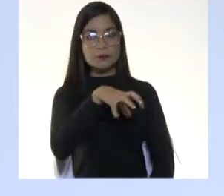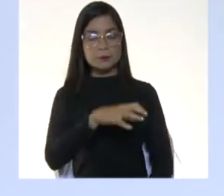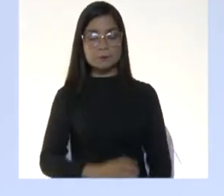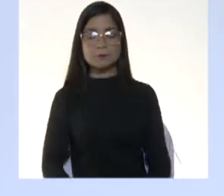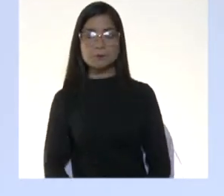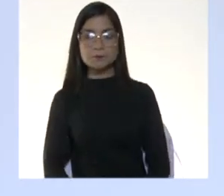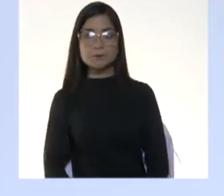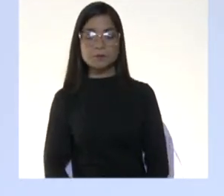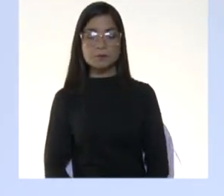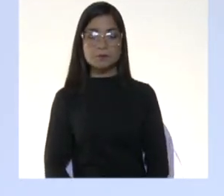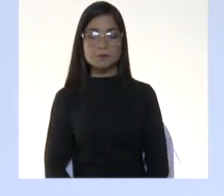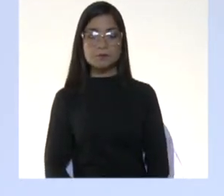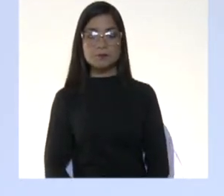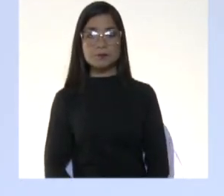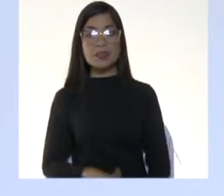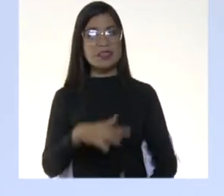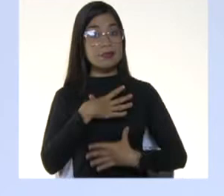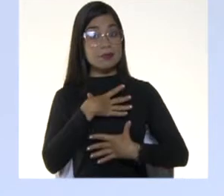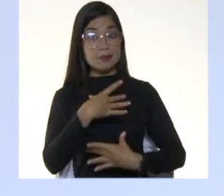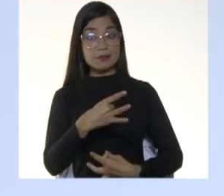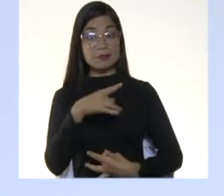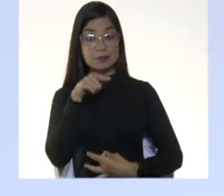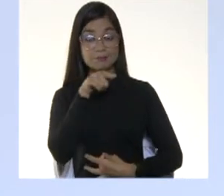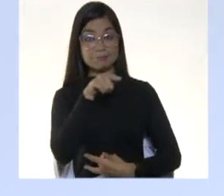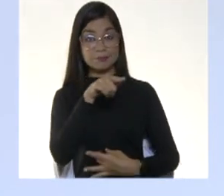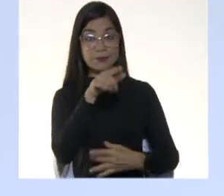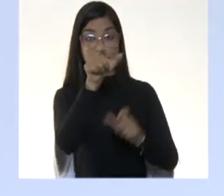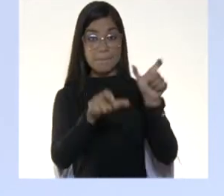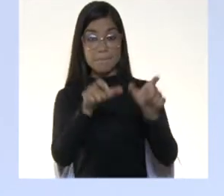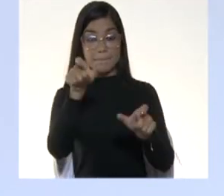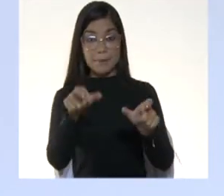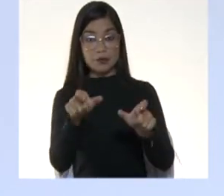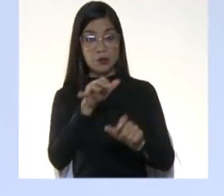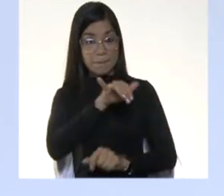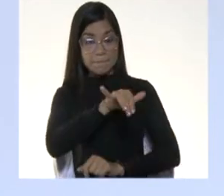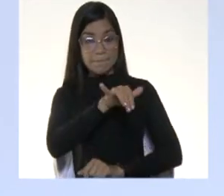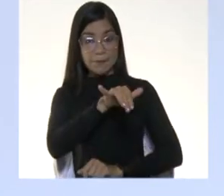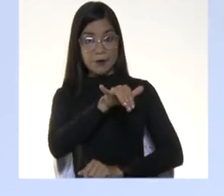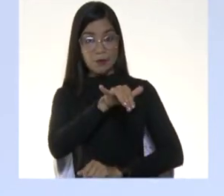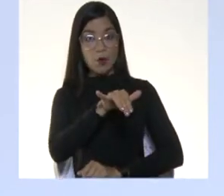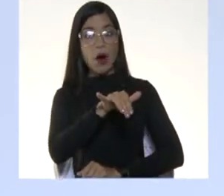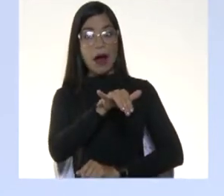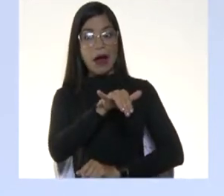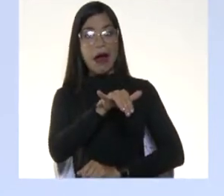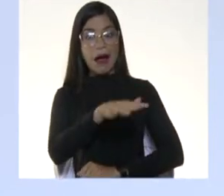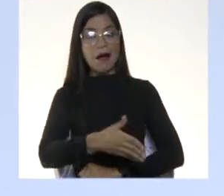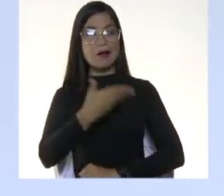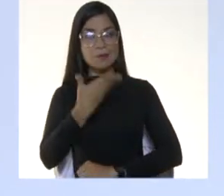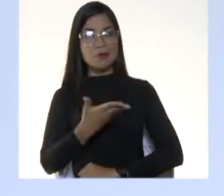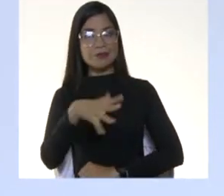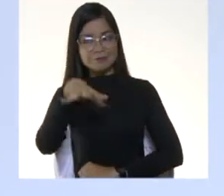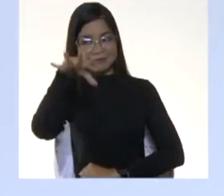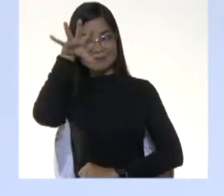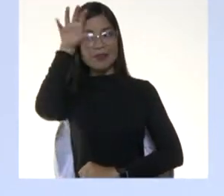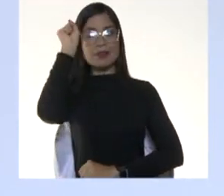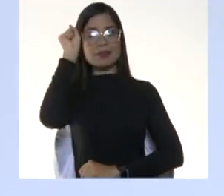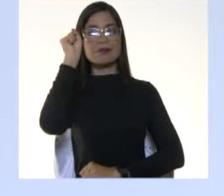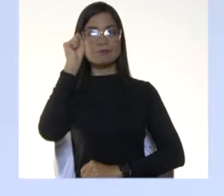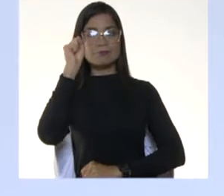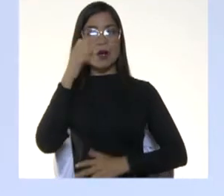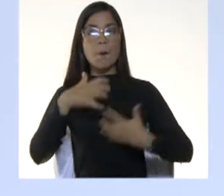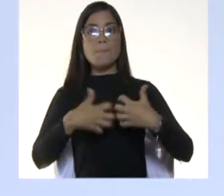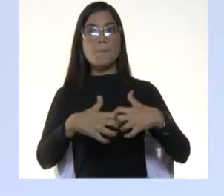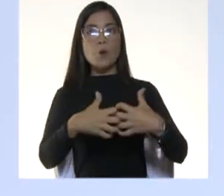esos sectores? Lo interesante fue que ellos desde ahí desprendieron que era importante el elemento productivo y se crearon